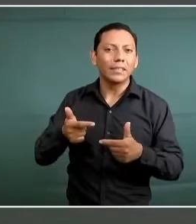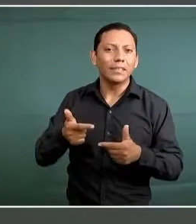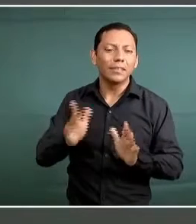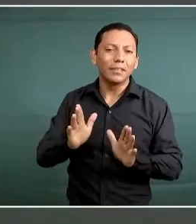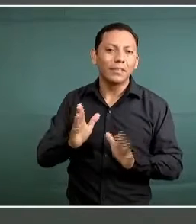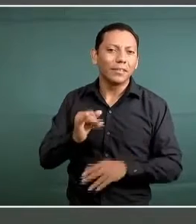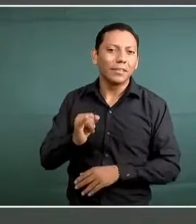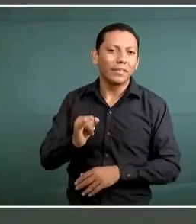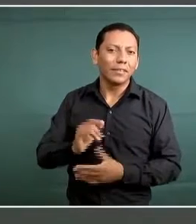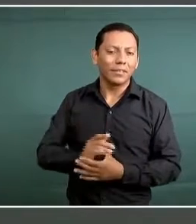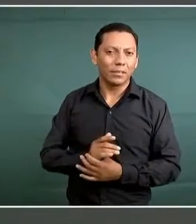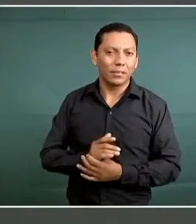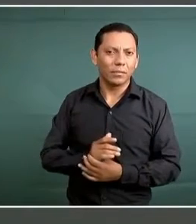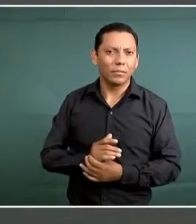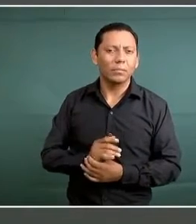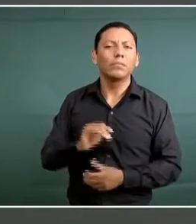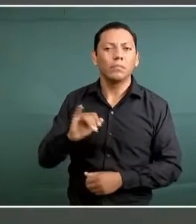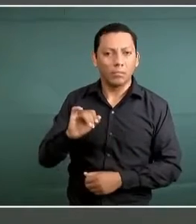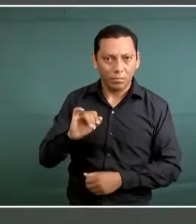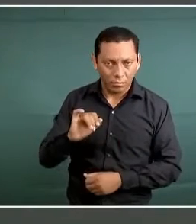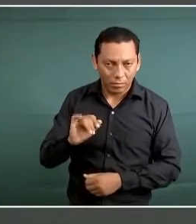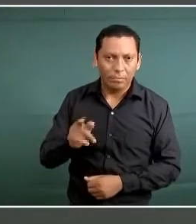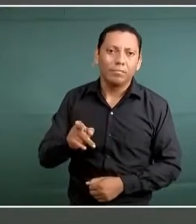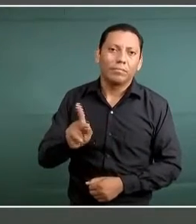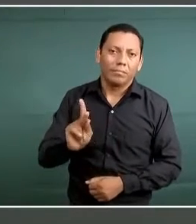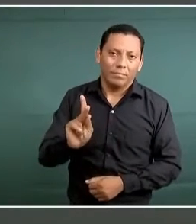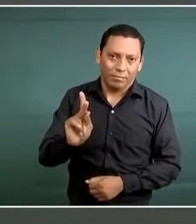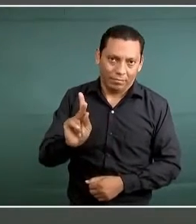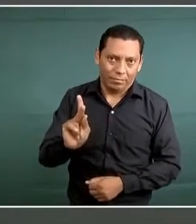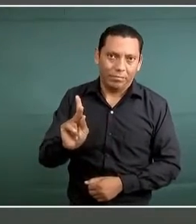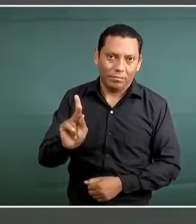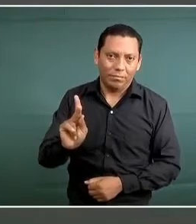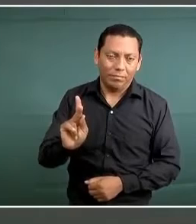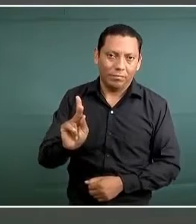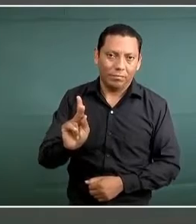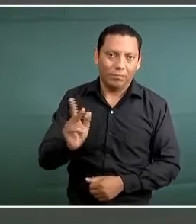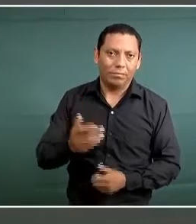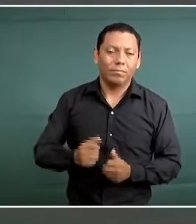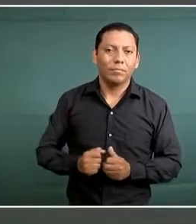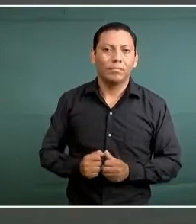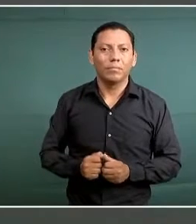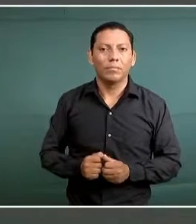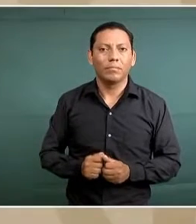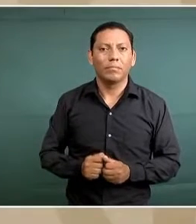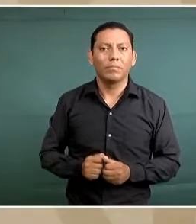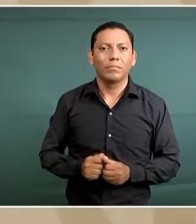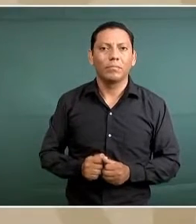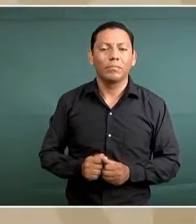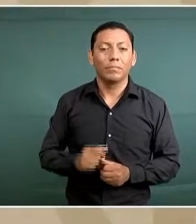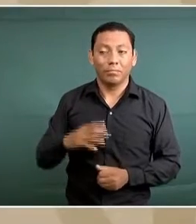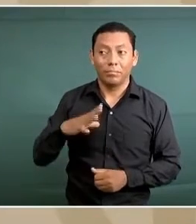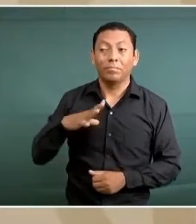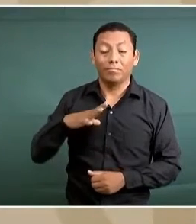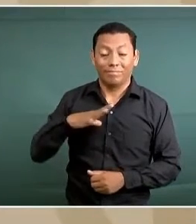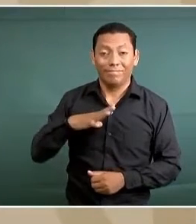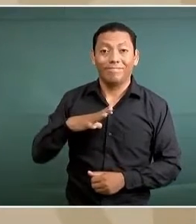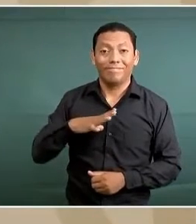sí pero este hay